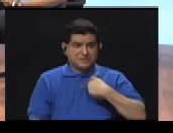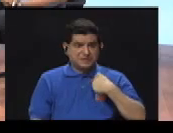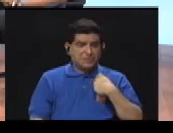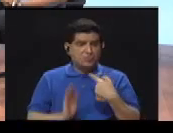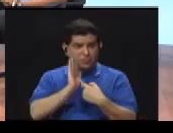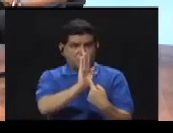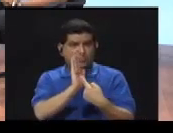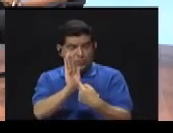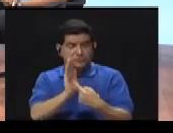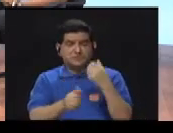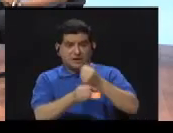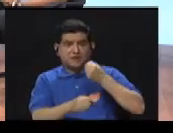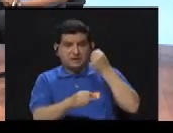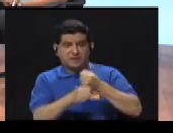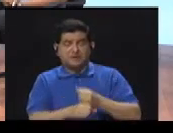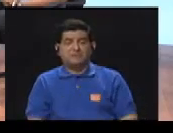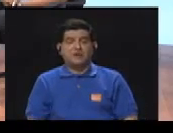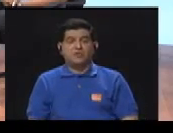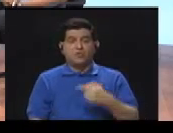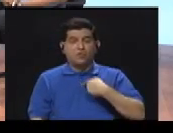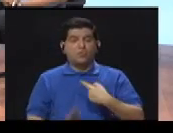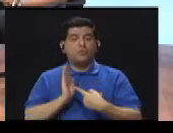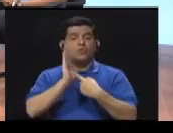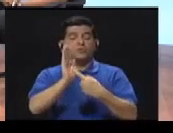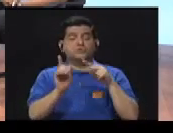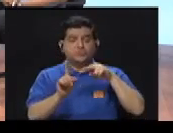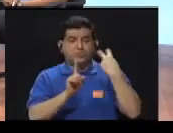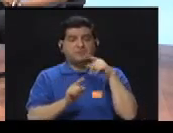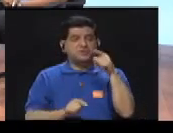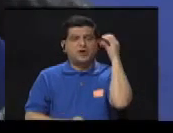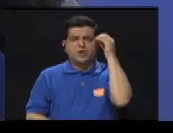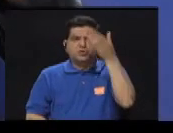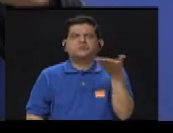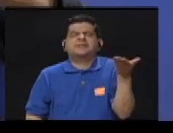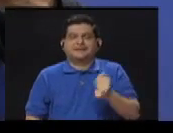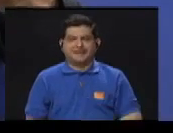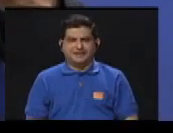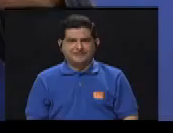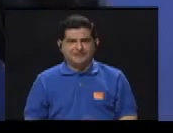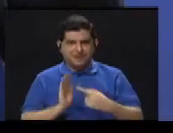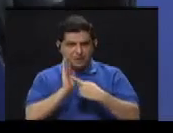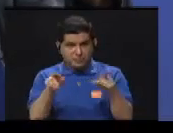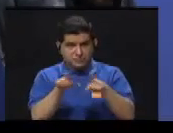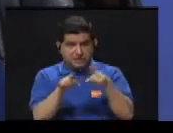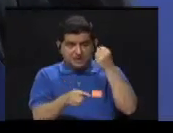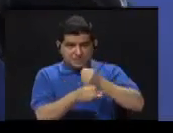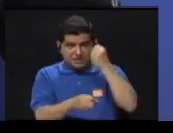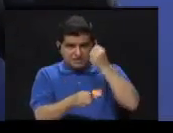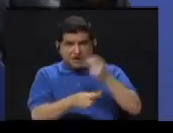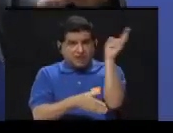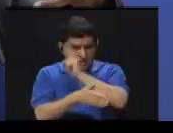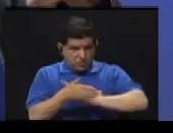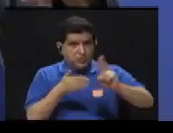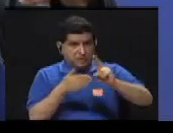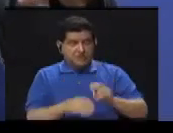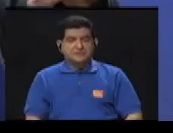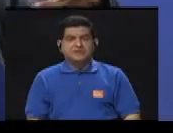digamos, a la que uno retrató con respecto a esa visión que nos mostró de ellos. ¿Y lo presentaron como trabajo